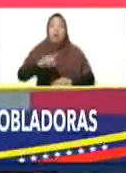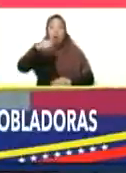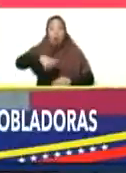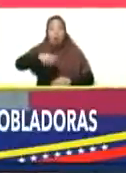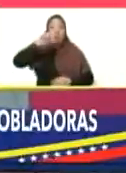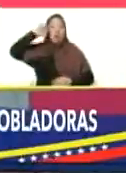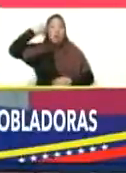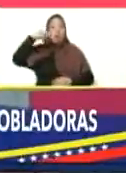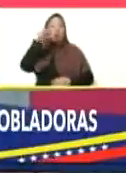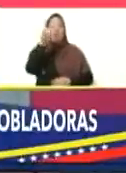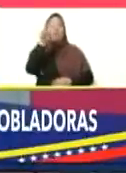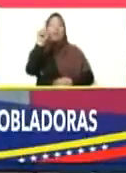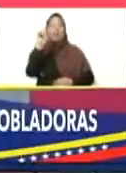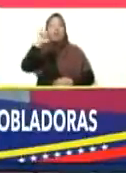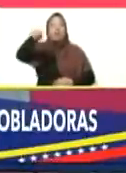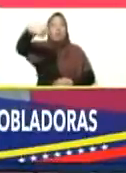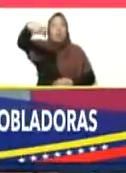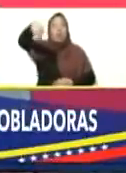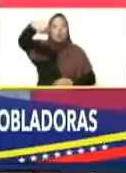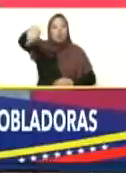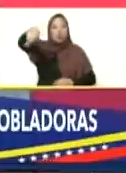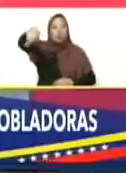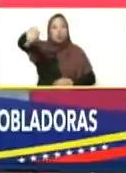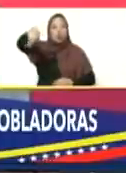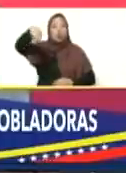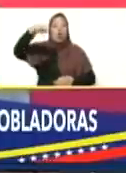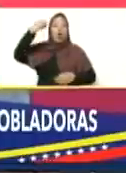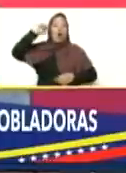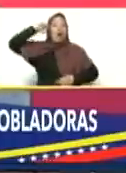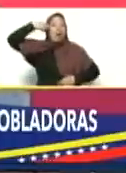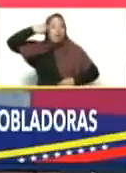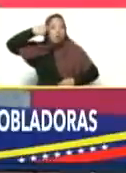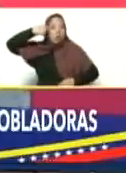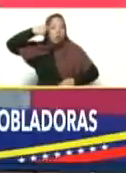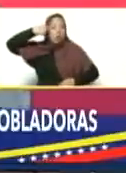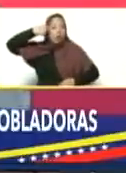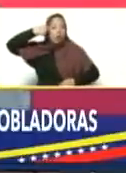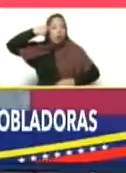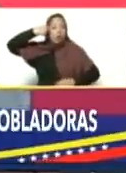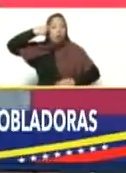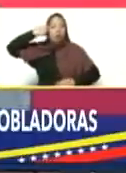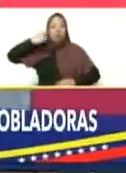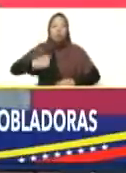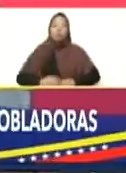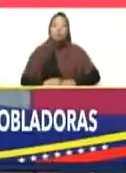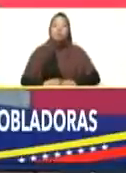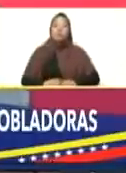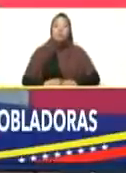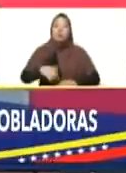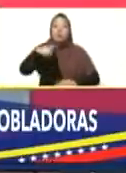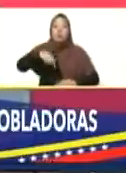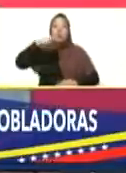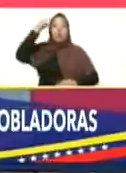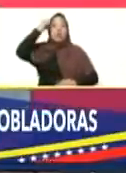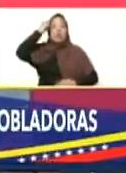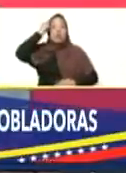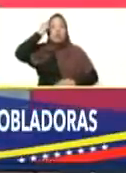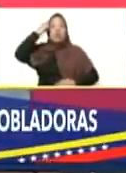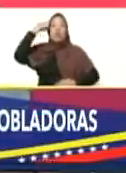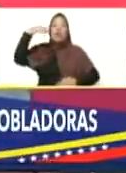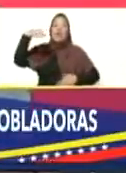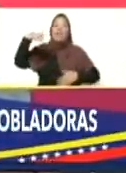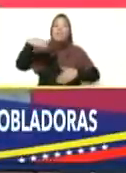21 de junio vamos a recordar hoy día de los mártires de la